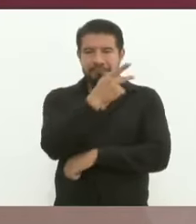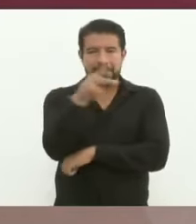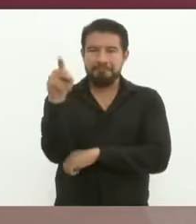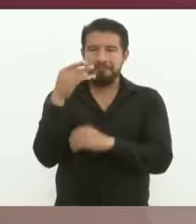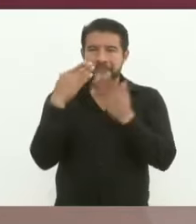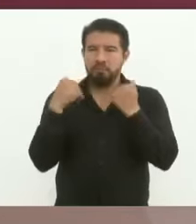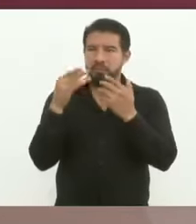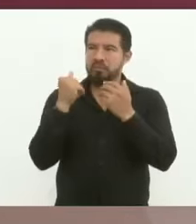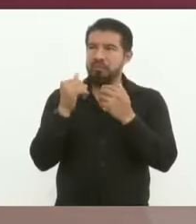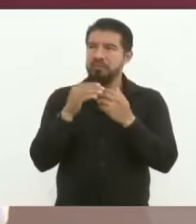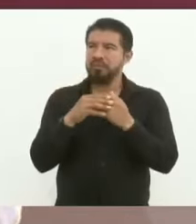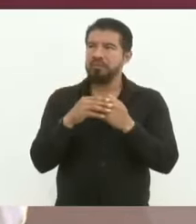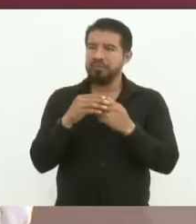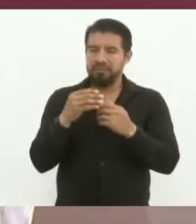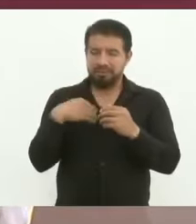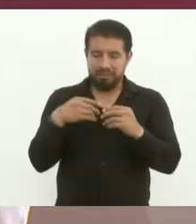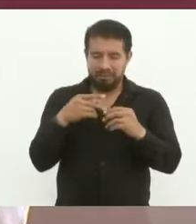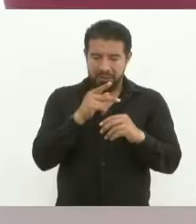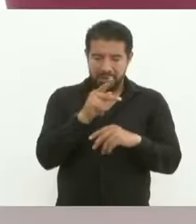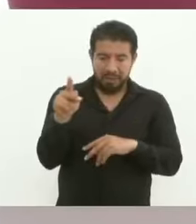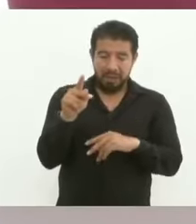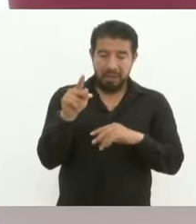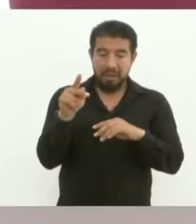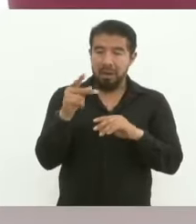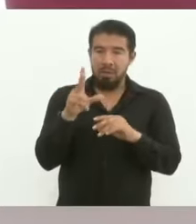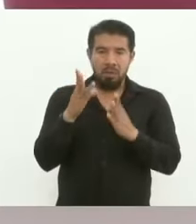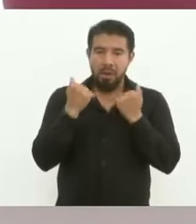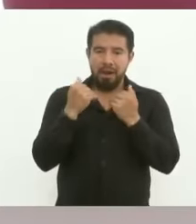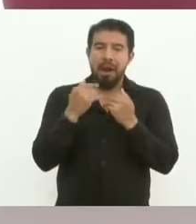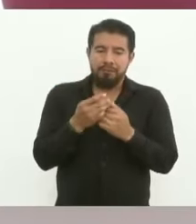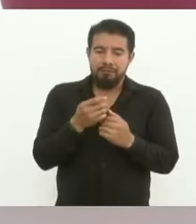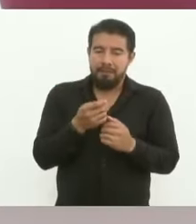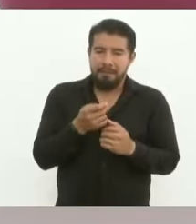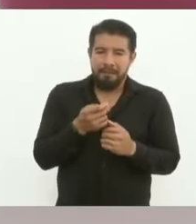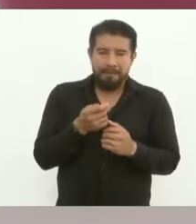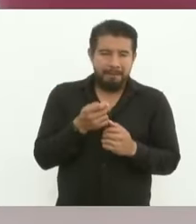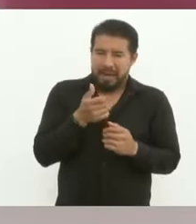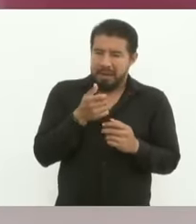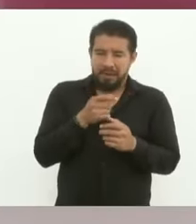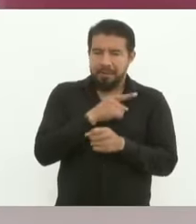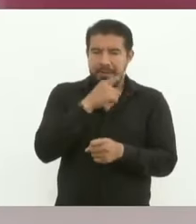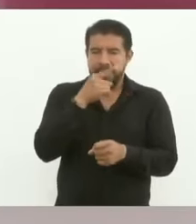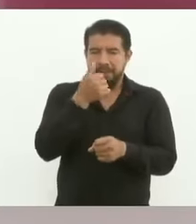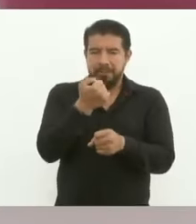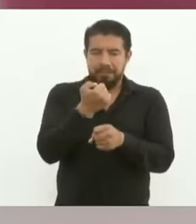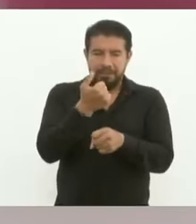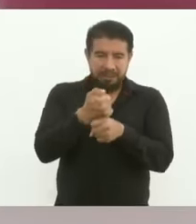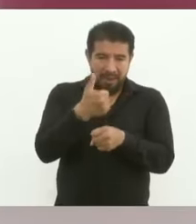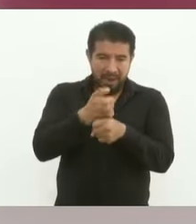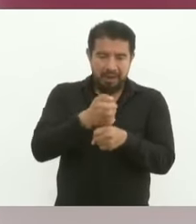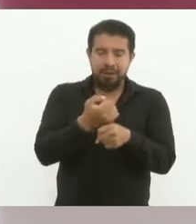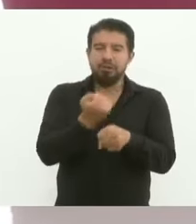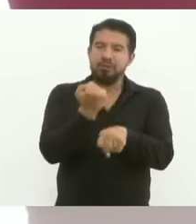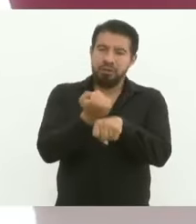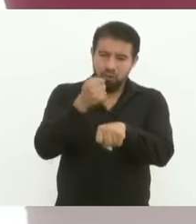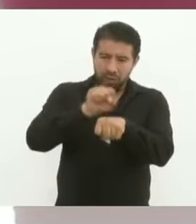Era a la primaria, ¿no? Y luego la secundaria, luego la